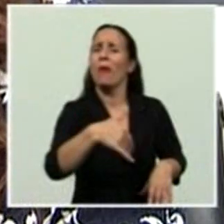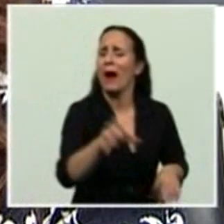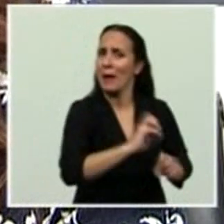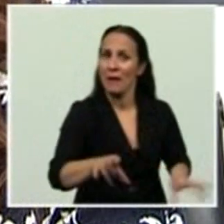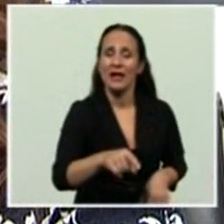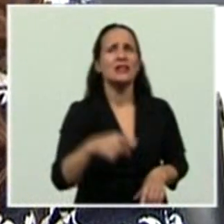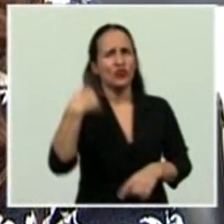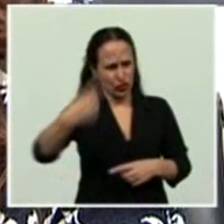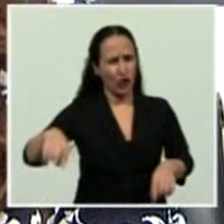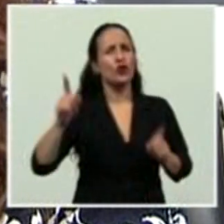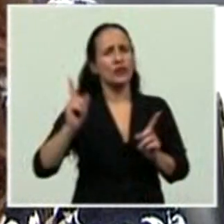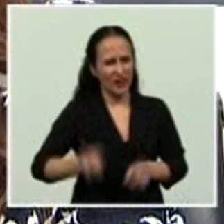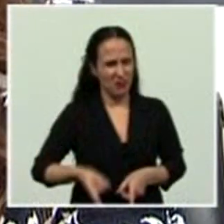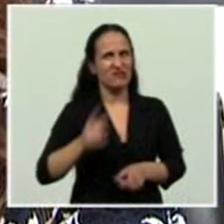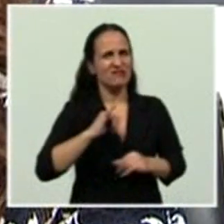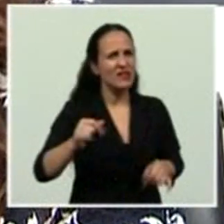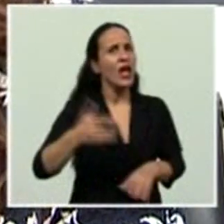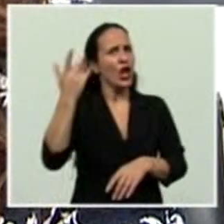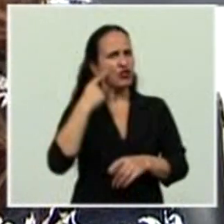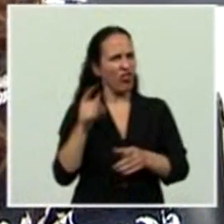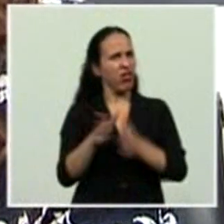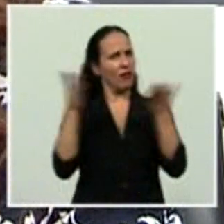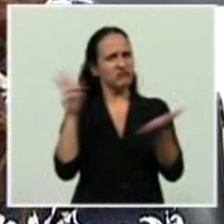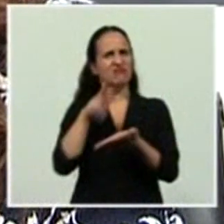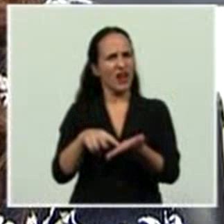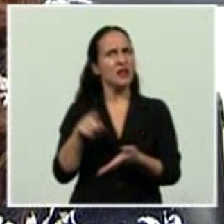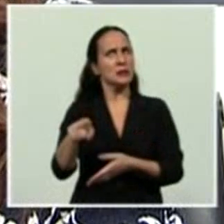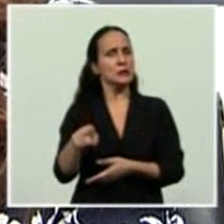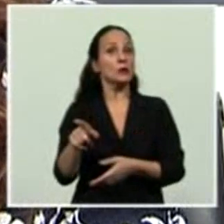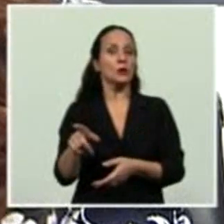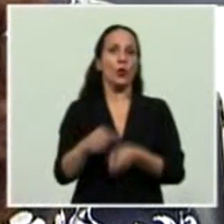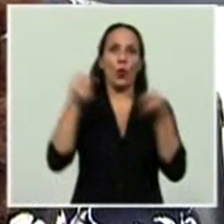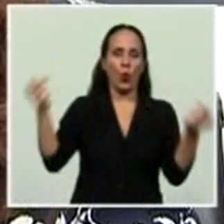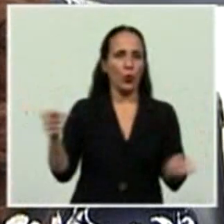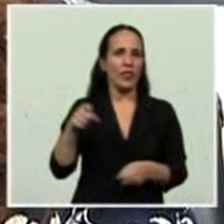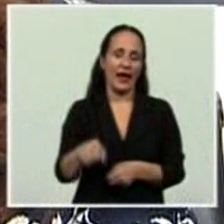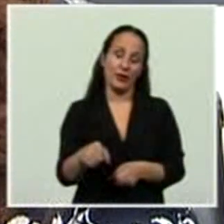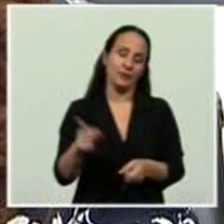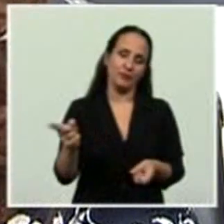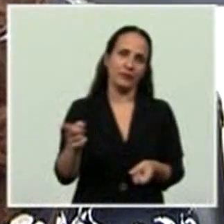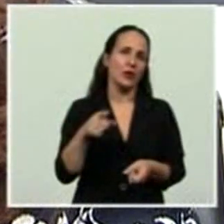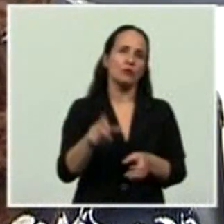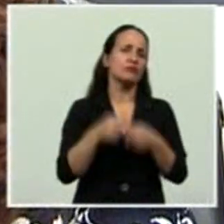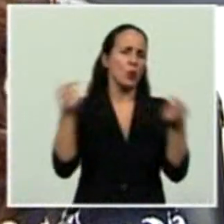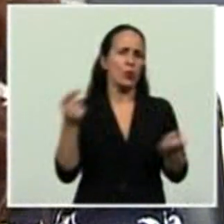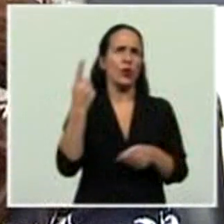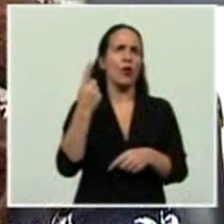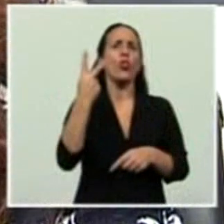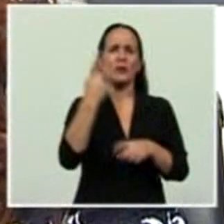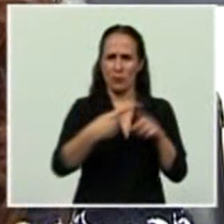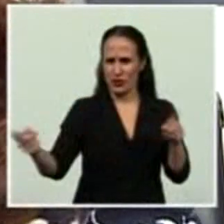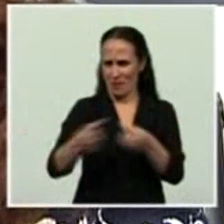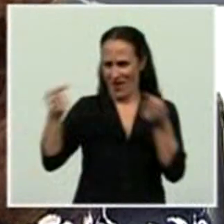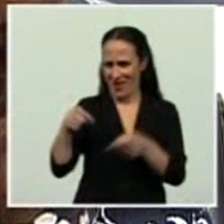cosas más también pronosticaban leí un artículo que me llamó atención porque era un diario en un periódico en un semanario que sale dos veces a la